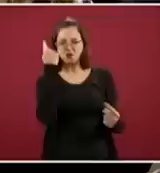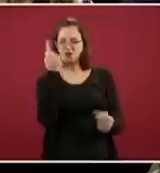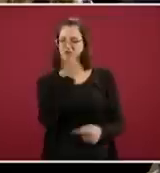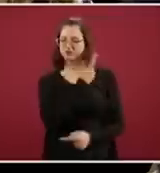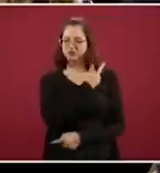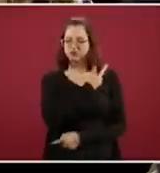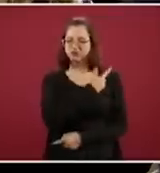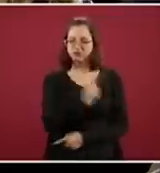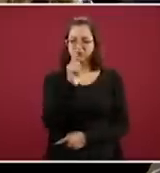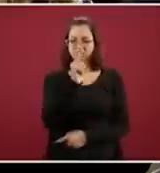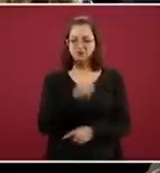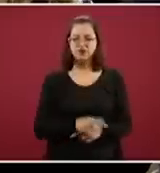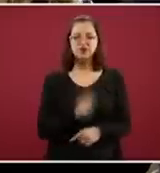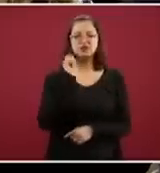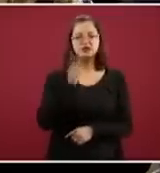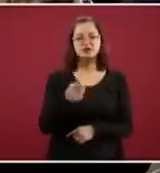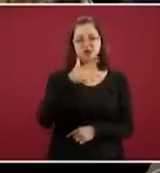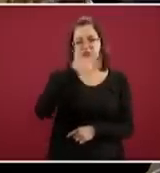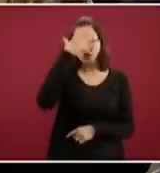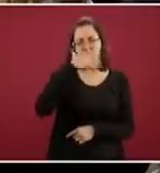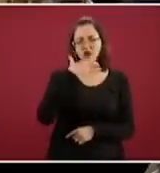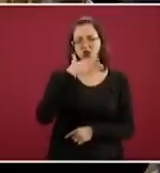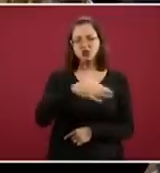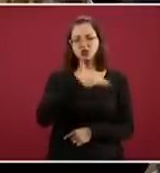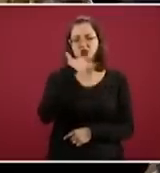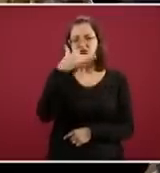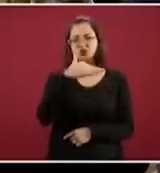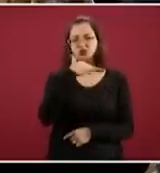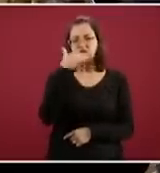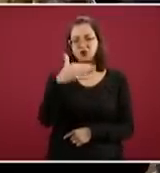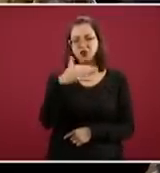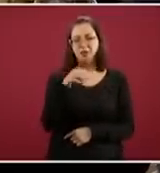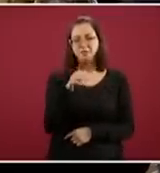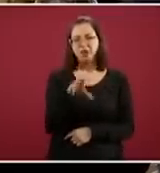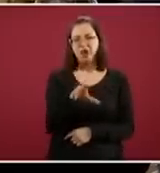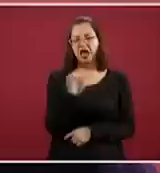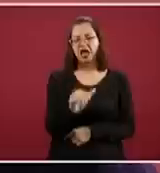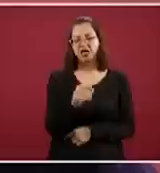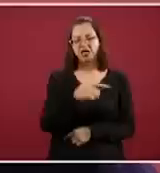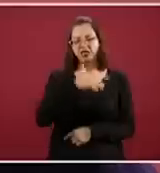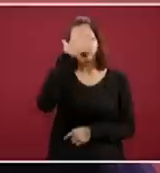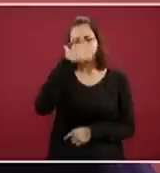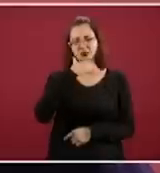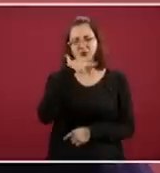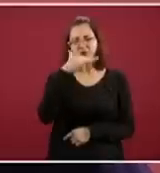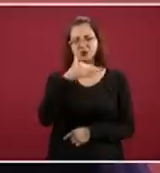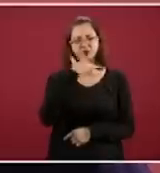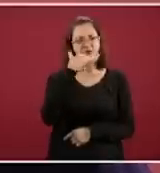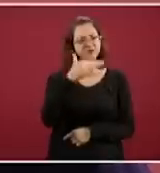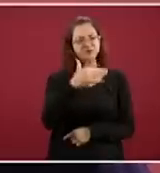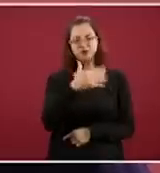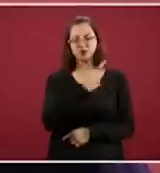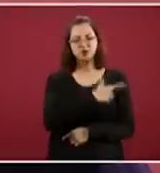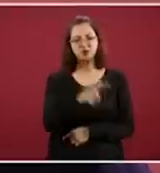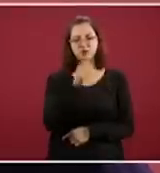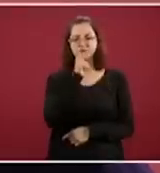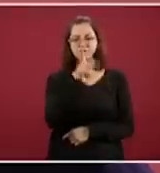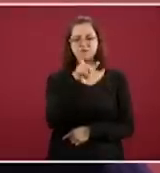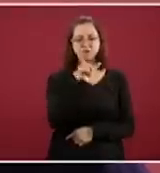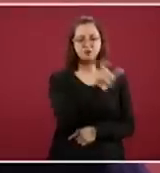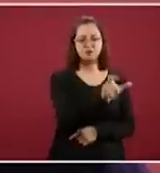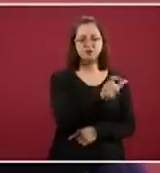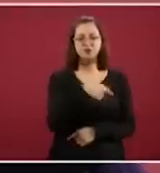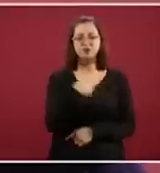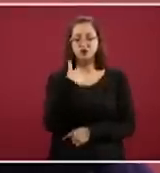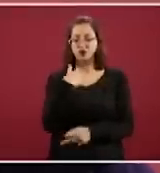quiere decir cara sucia, cara meca. No pude terminar el bachiller por falta